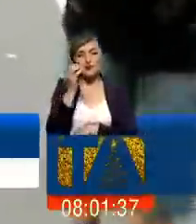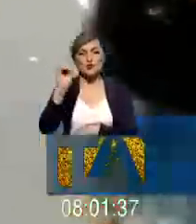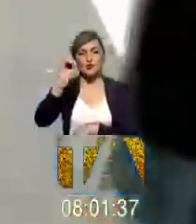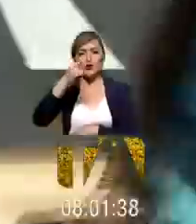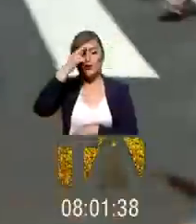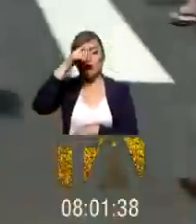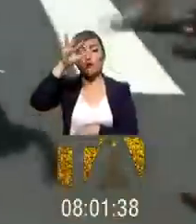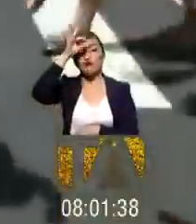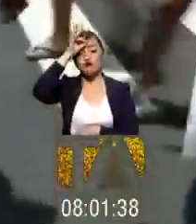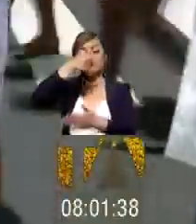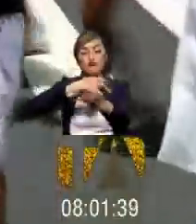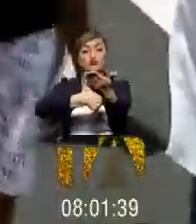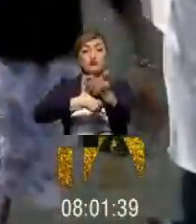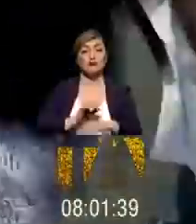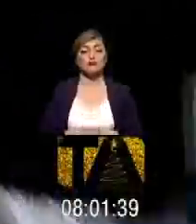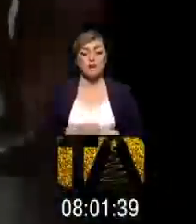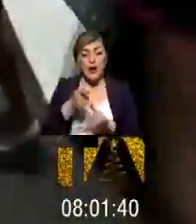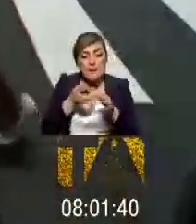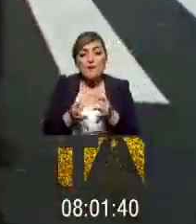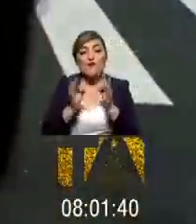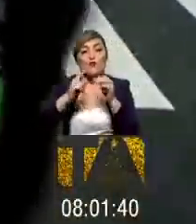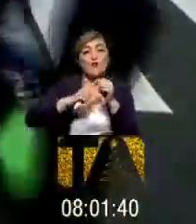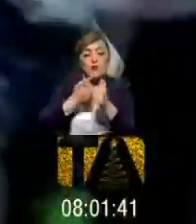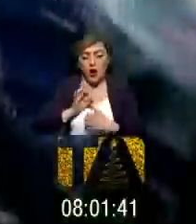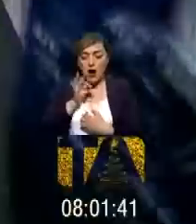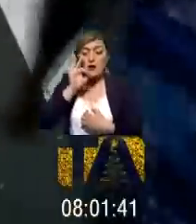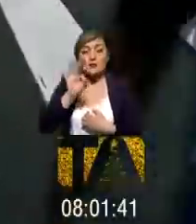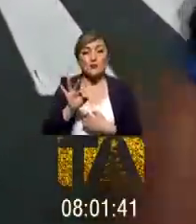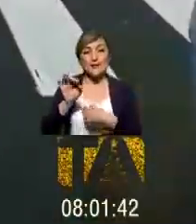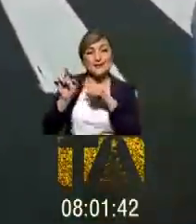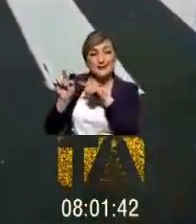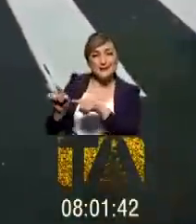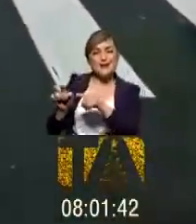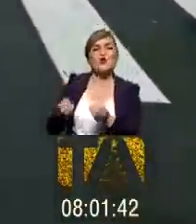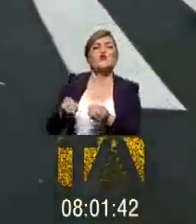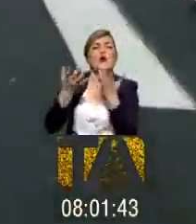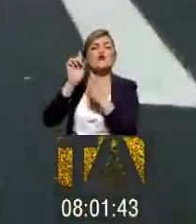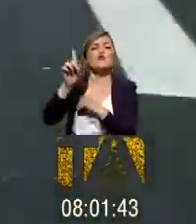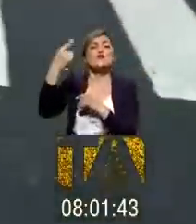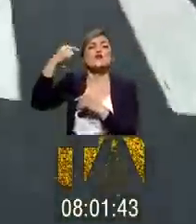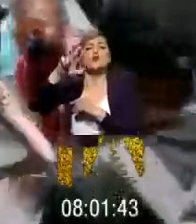hospitalizaciones. Desde febrero, cuando se registró el primer contagio, Sao Paulo contabiliza